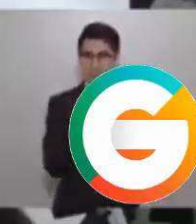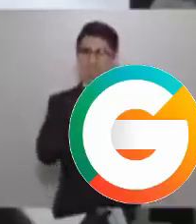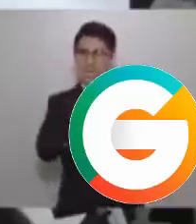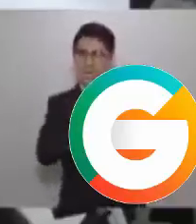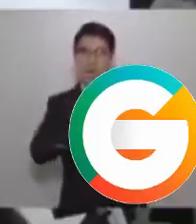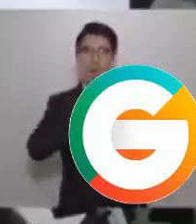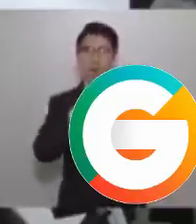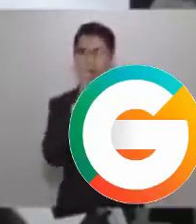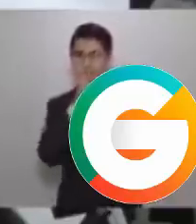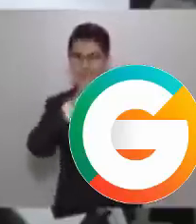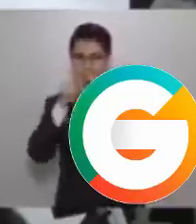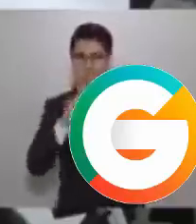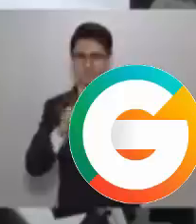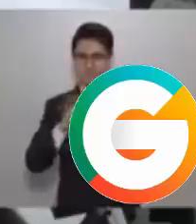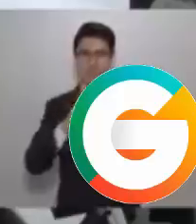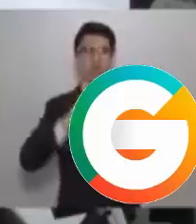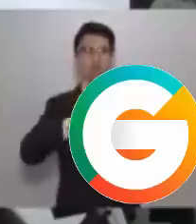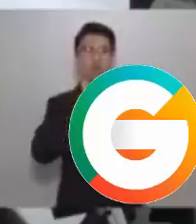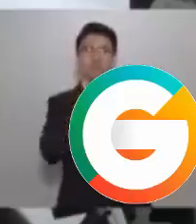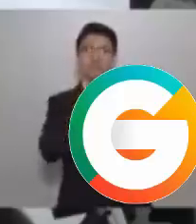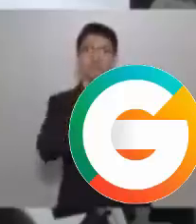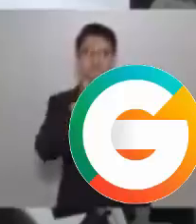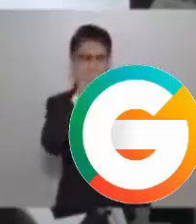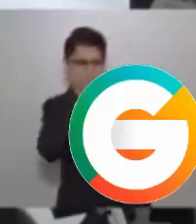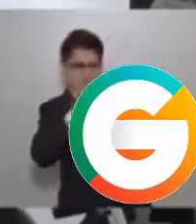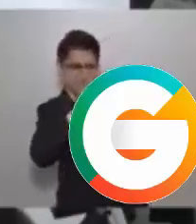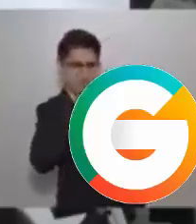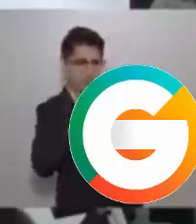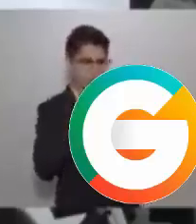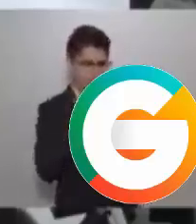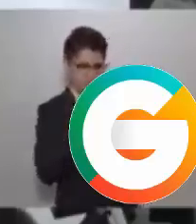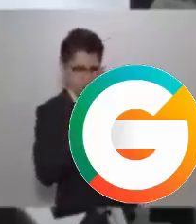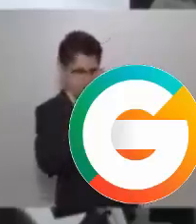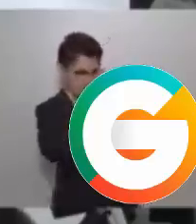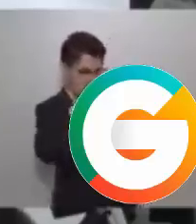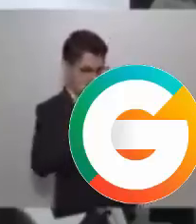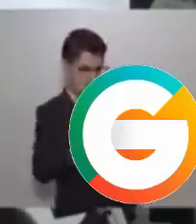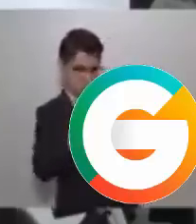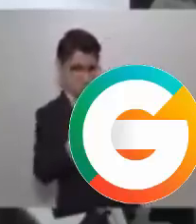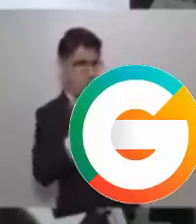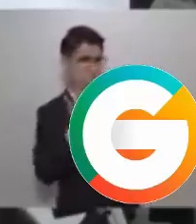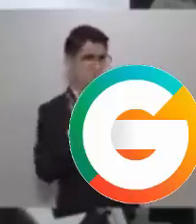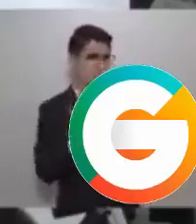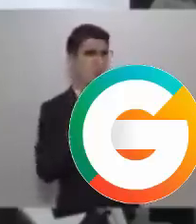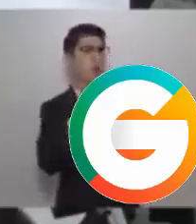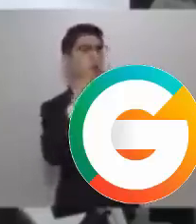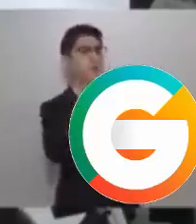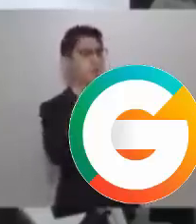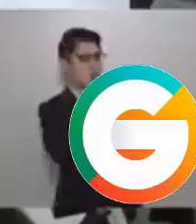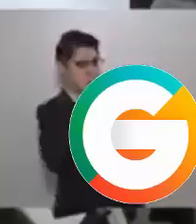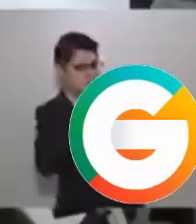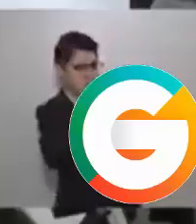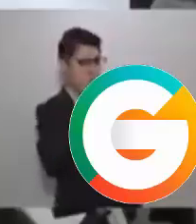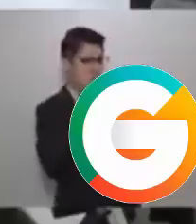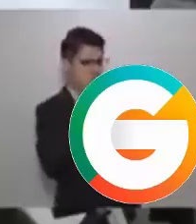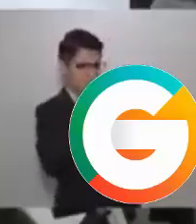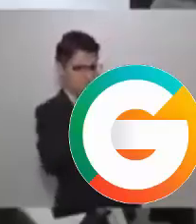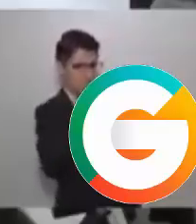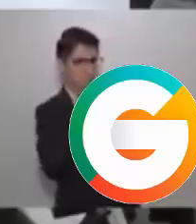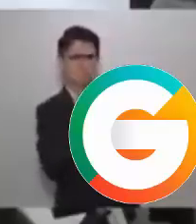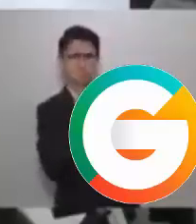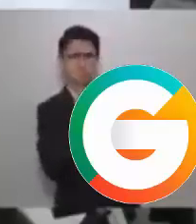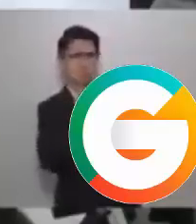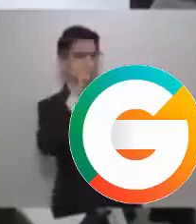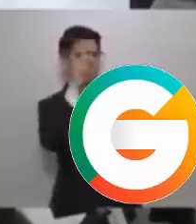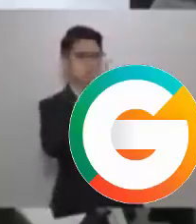bien. Si los exámenes psicológicos indican que no tiene alguna cuestión de inestabilidad o alguna situación que le permita o debiera no estar en función de servicio